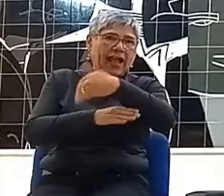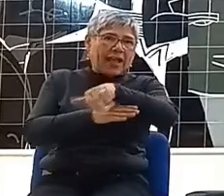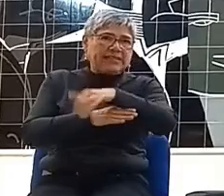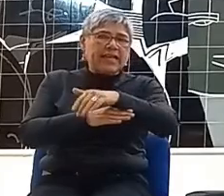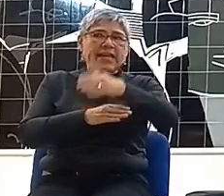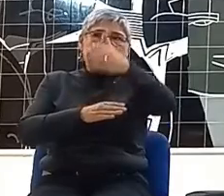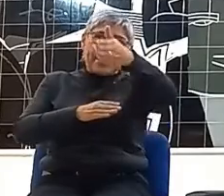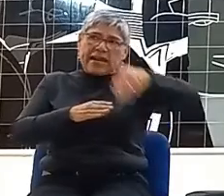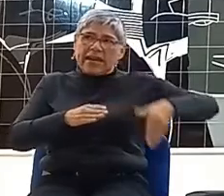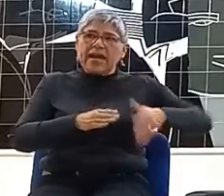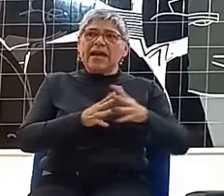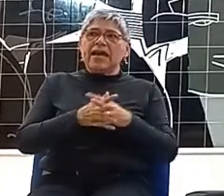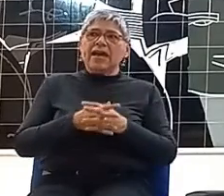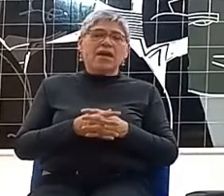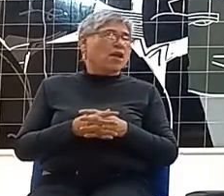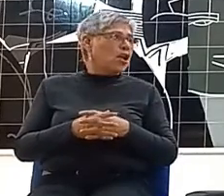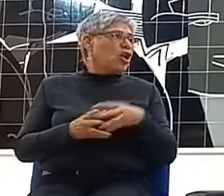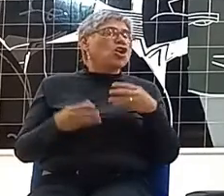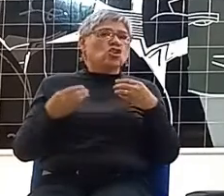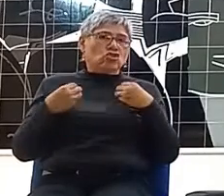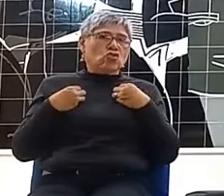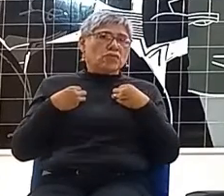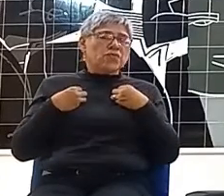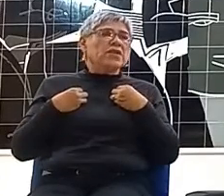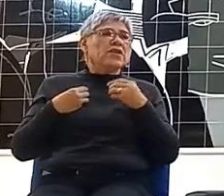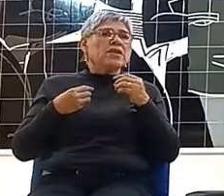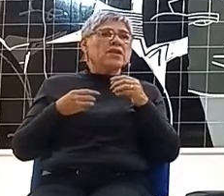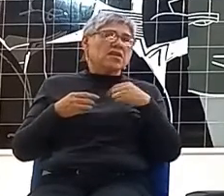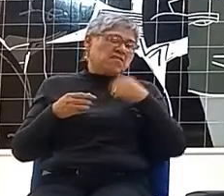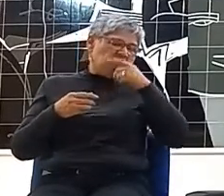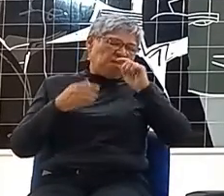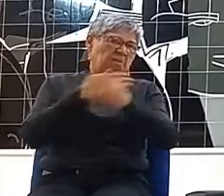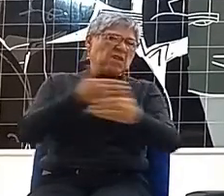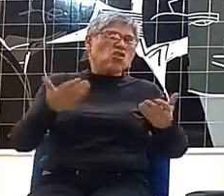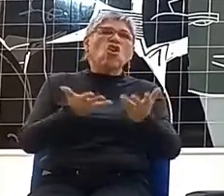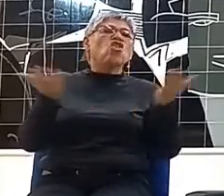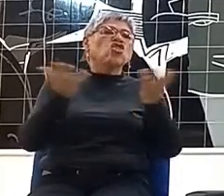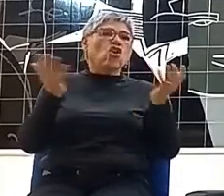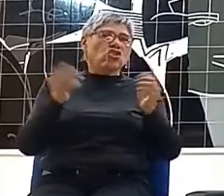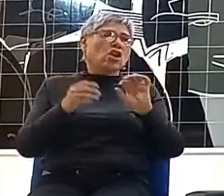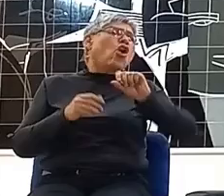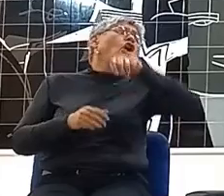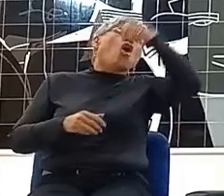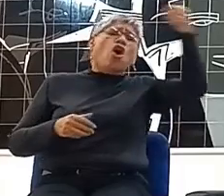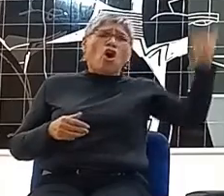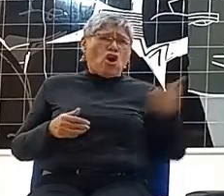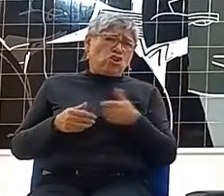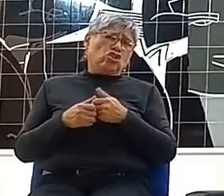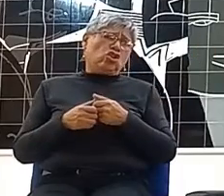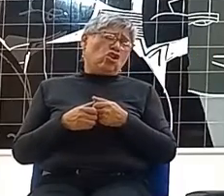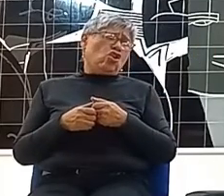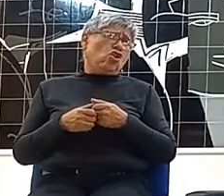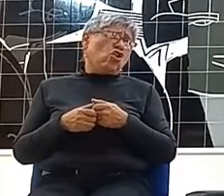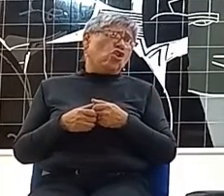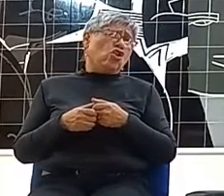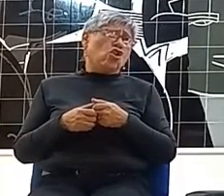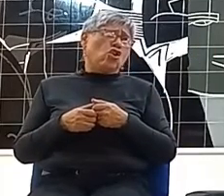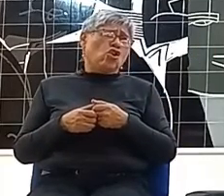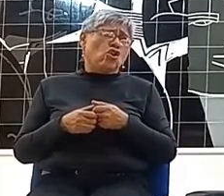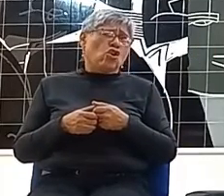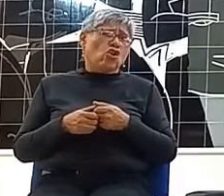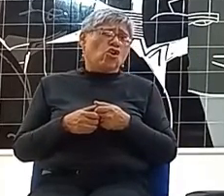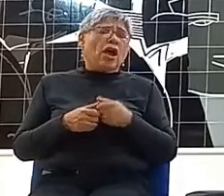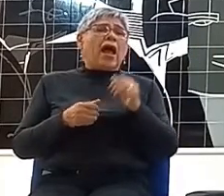¿sí? Yo había vivido mi infancia en otro punto neurálgico de la ciudad, que era la avenida